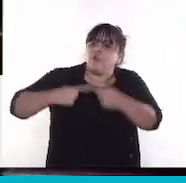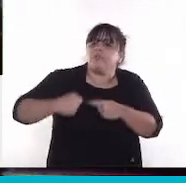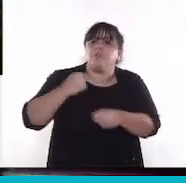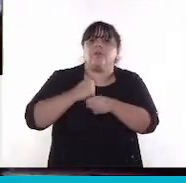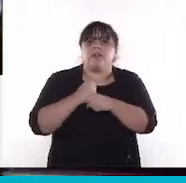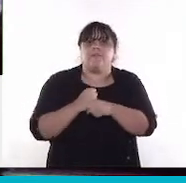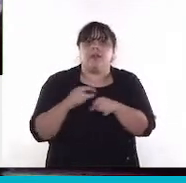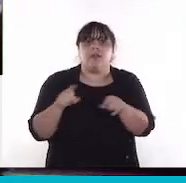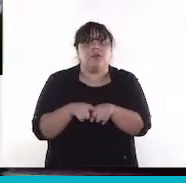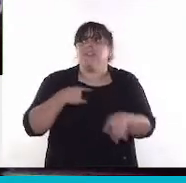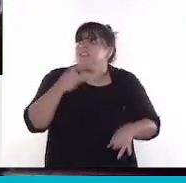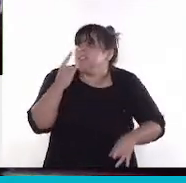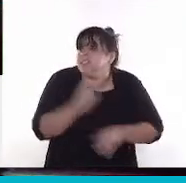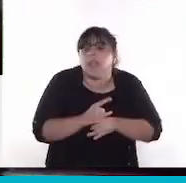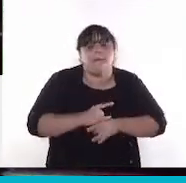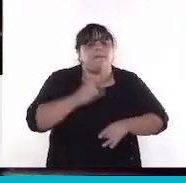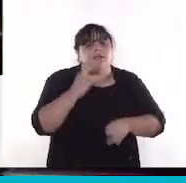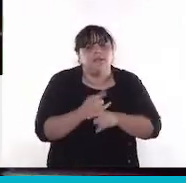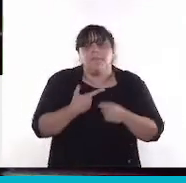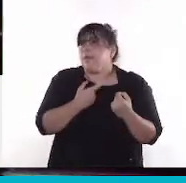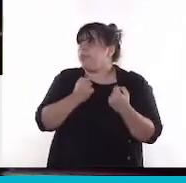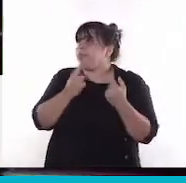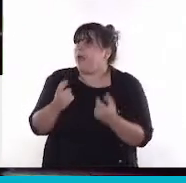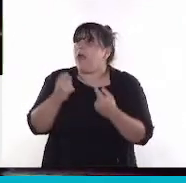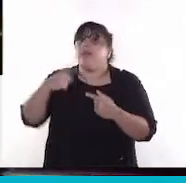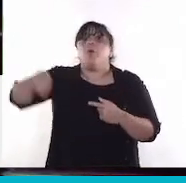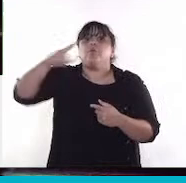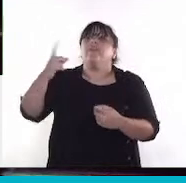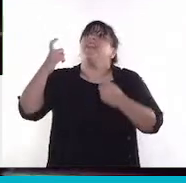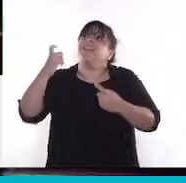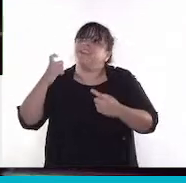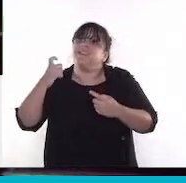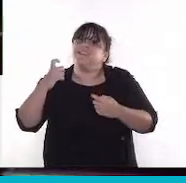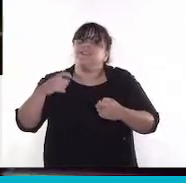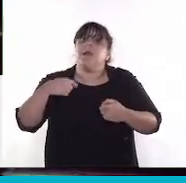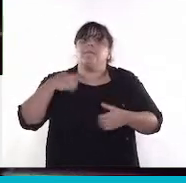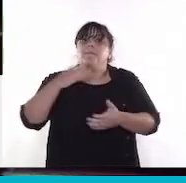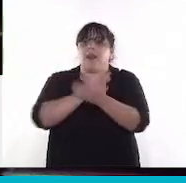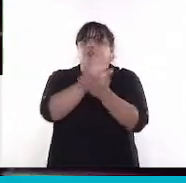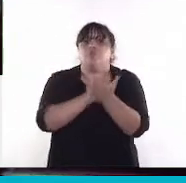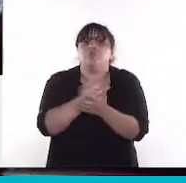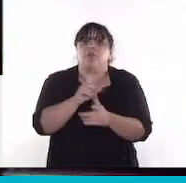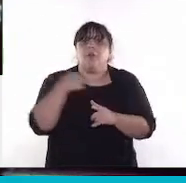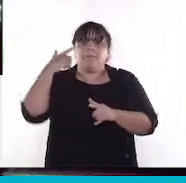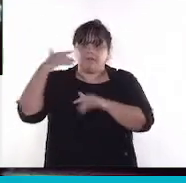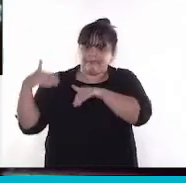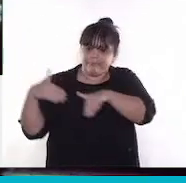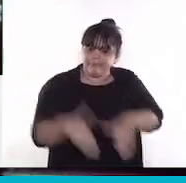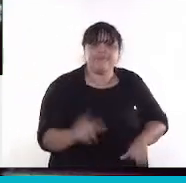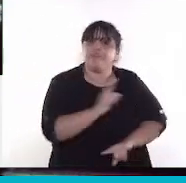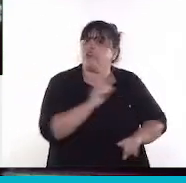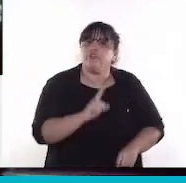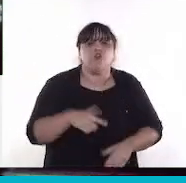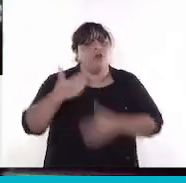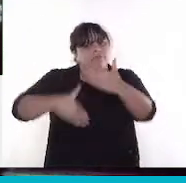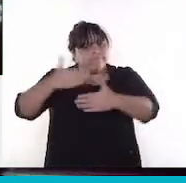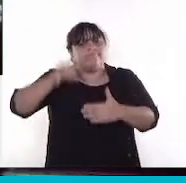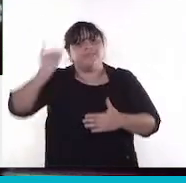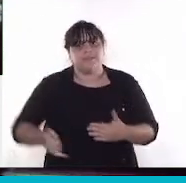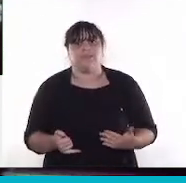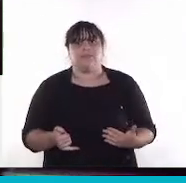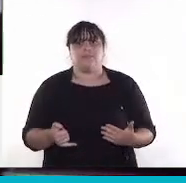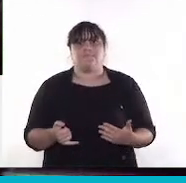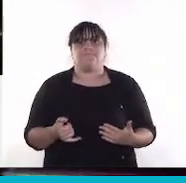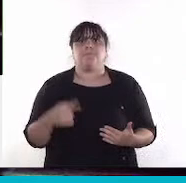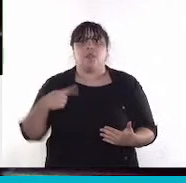damos siempre, las herramientas que necesiten para que nos saquen de la decadencia y nos coloquen en el camino del desarrollo. Y